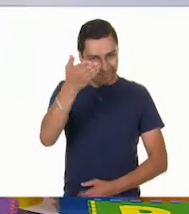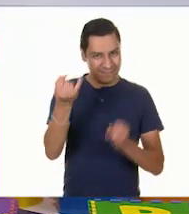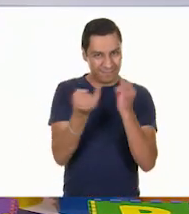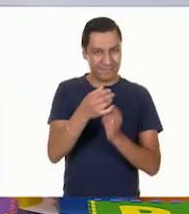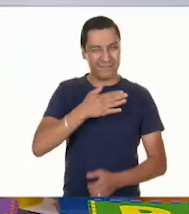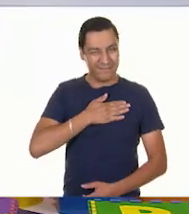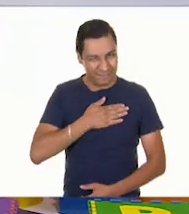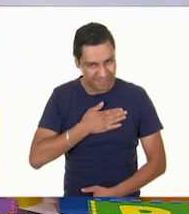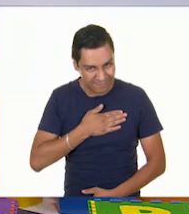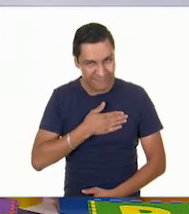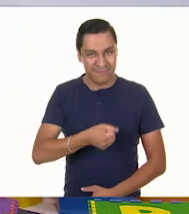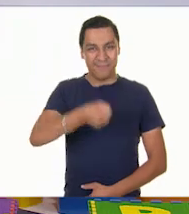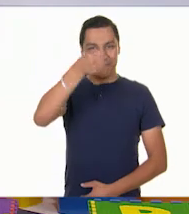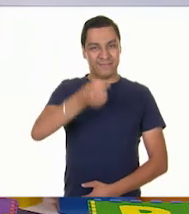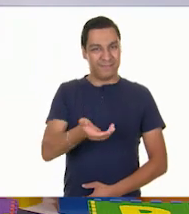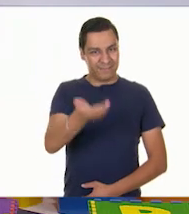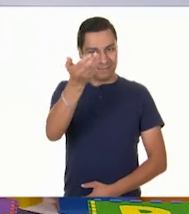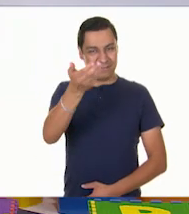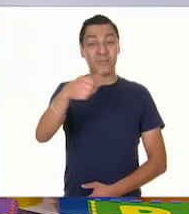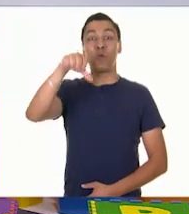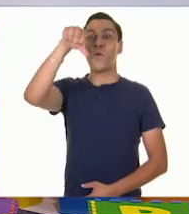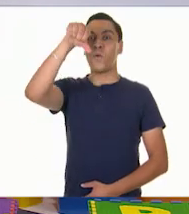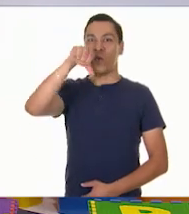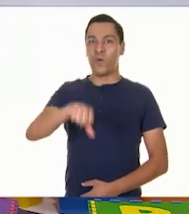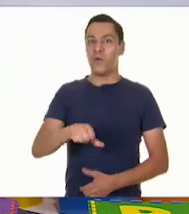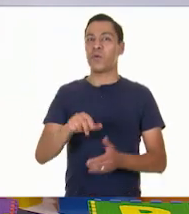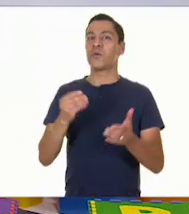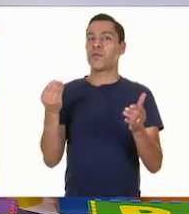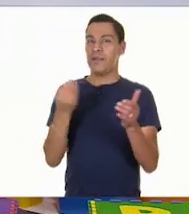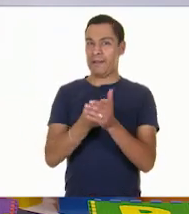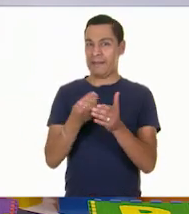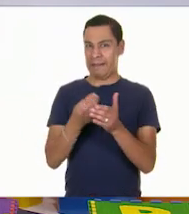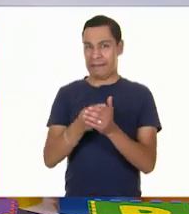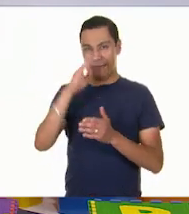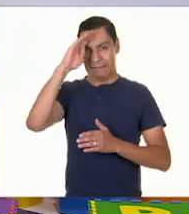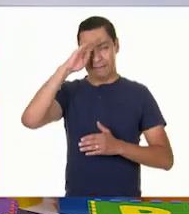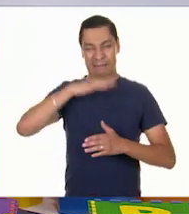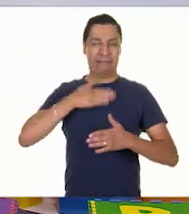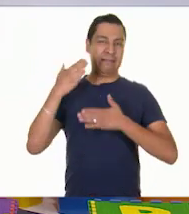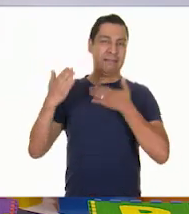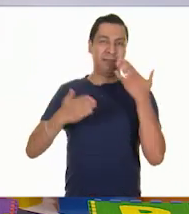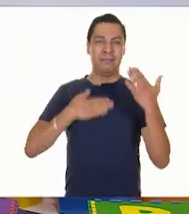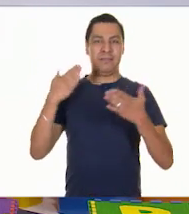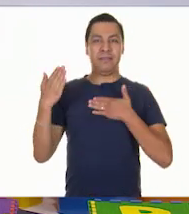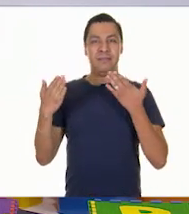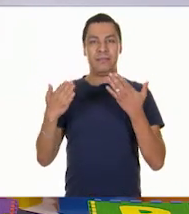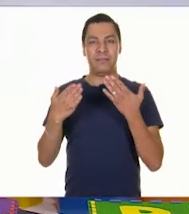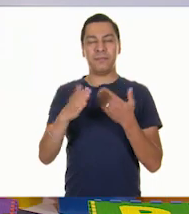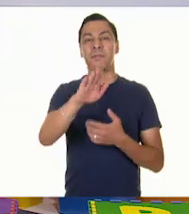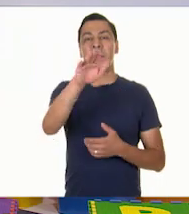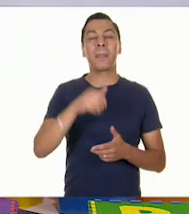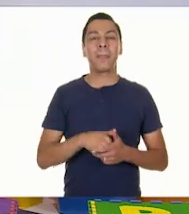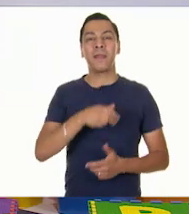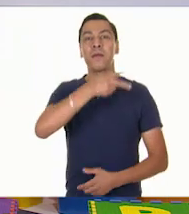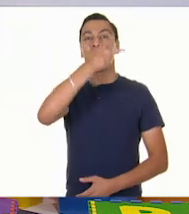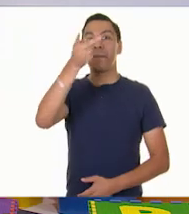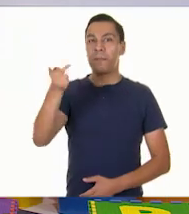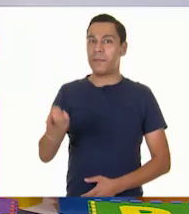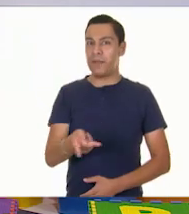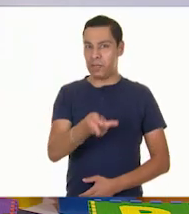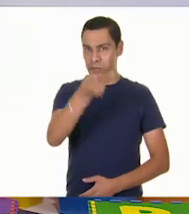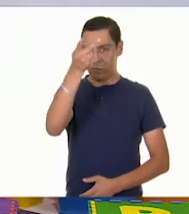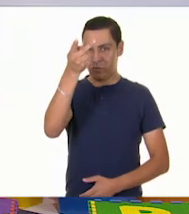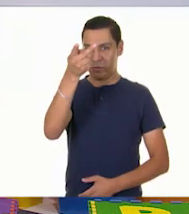su casa. El día de hoy, como lo dijo Pepe, tenemos un programa muy divertido. Quiero comenzar por hacerles una pregunta que me tiene muy intrigada.